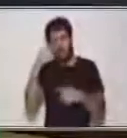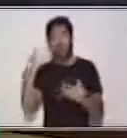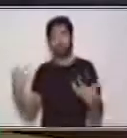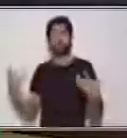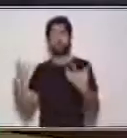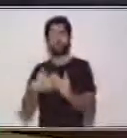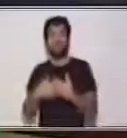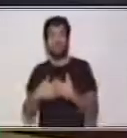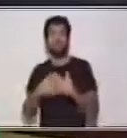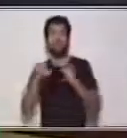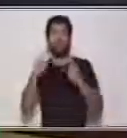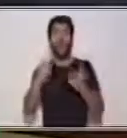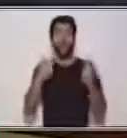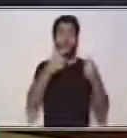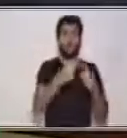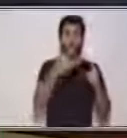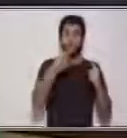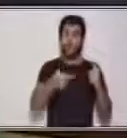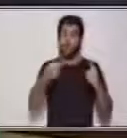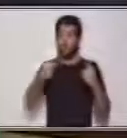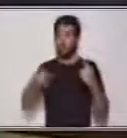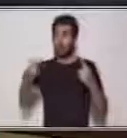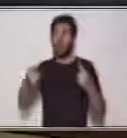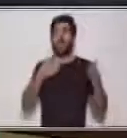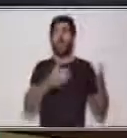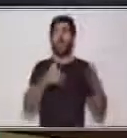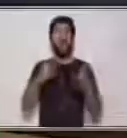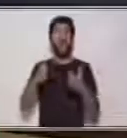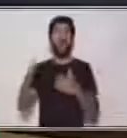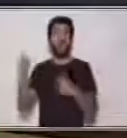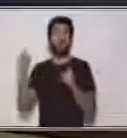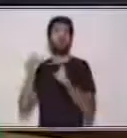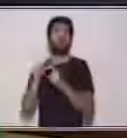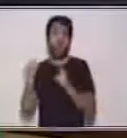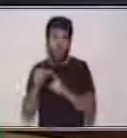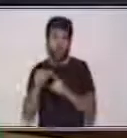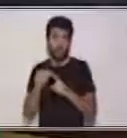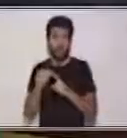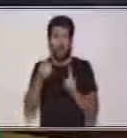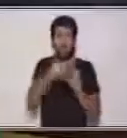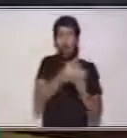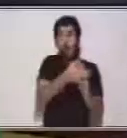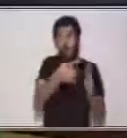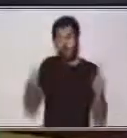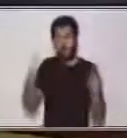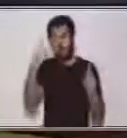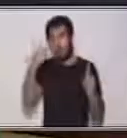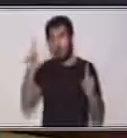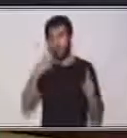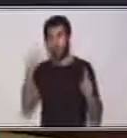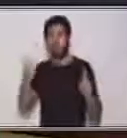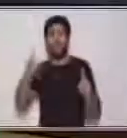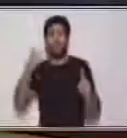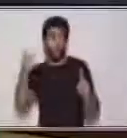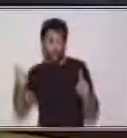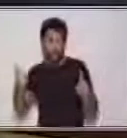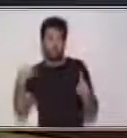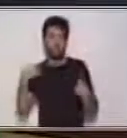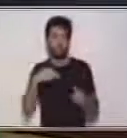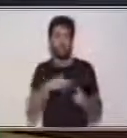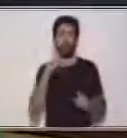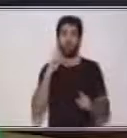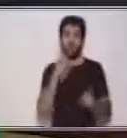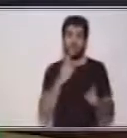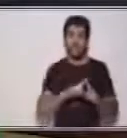con el número y el género del cual se está expresando o el cual estamos tratando de dar a entender. En este